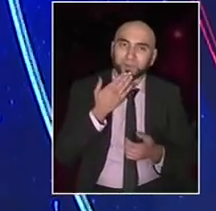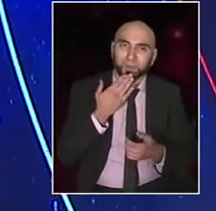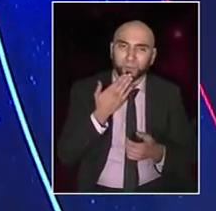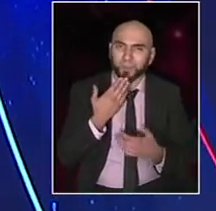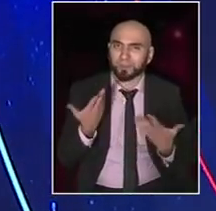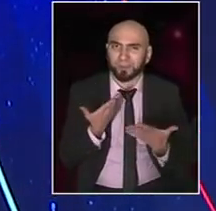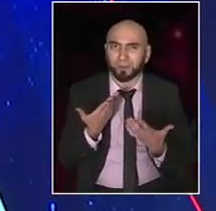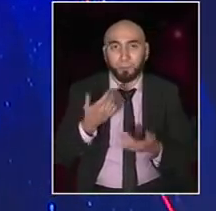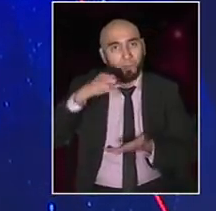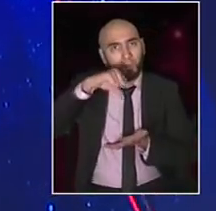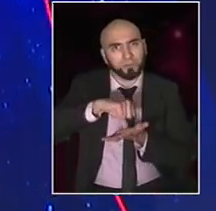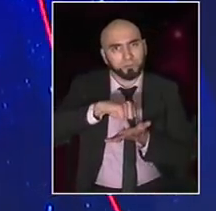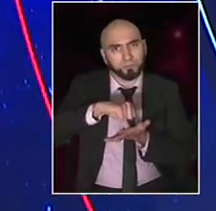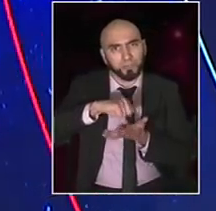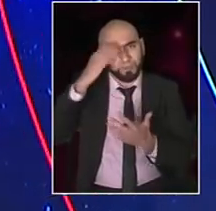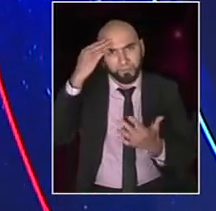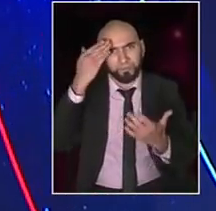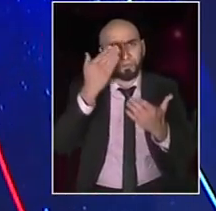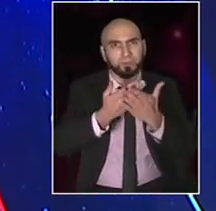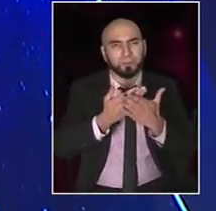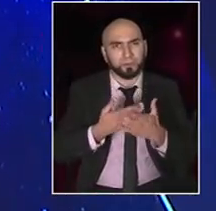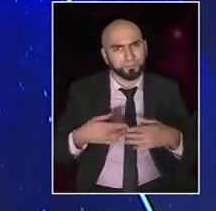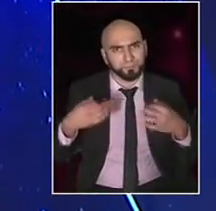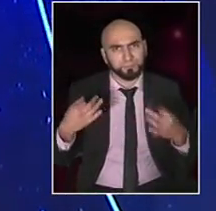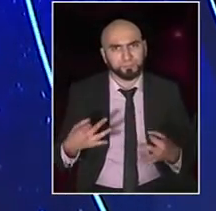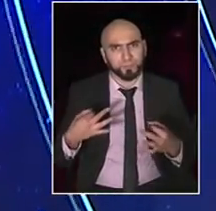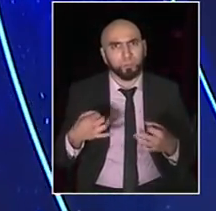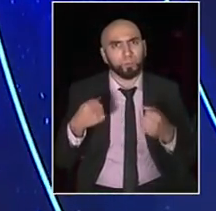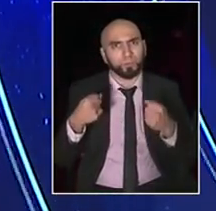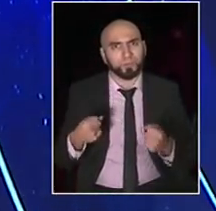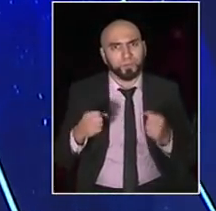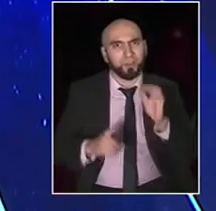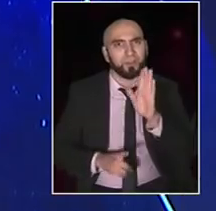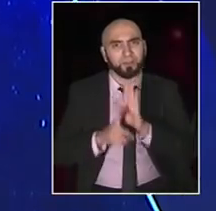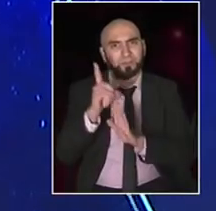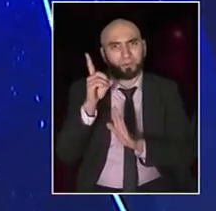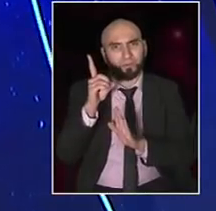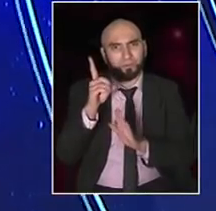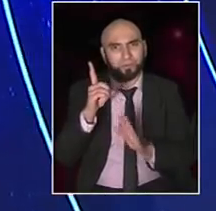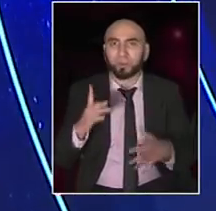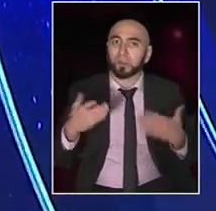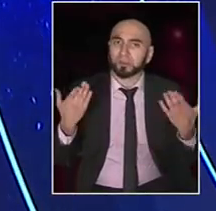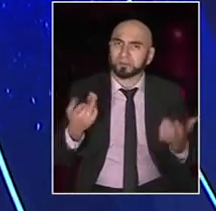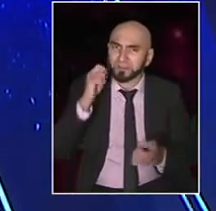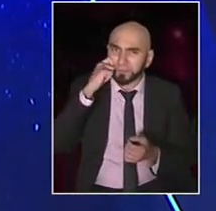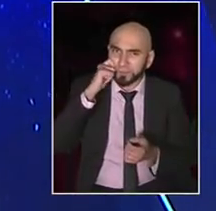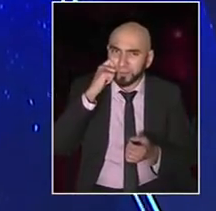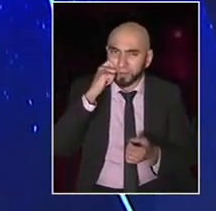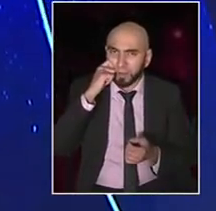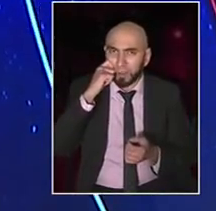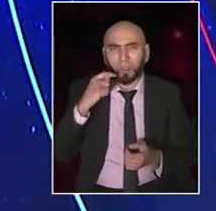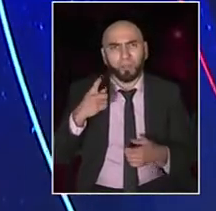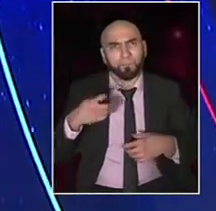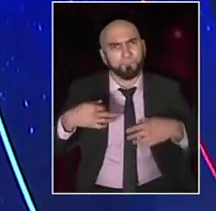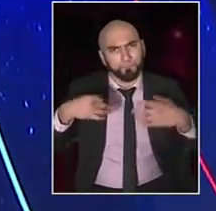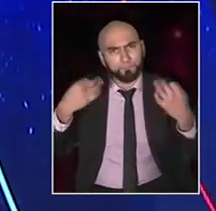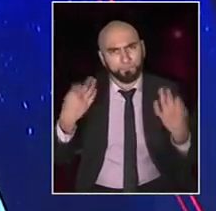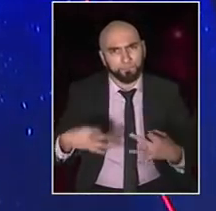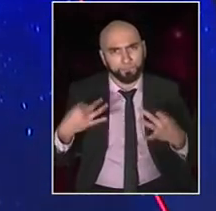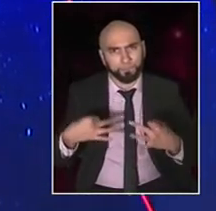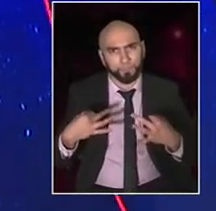país se enfrenta concretamente a la posibilidad del desarrollo y ello implica participar de una manera decidida en el escenario